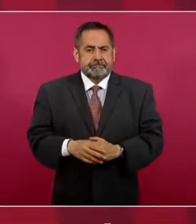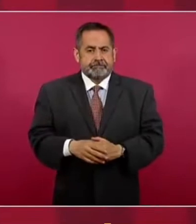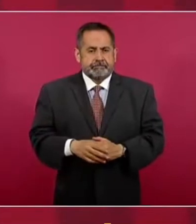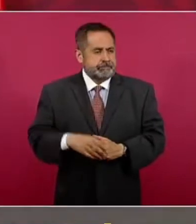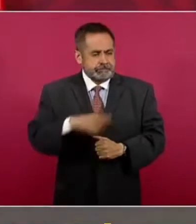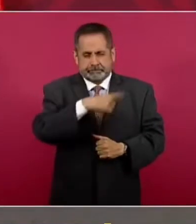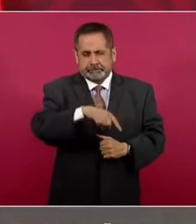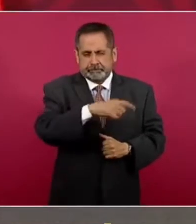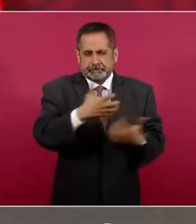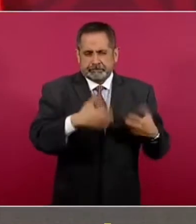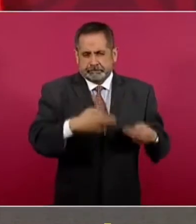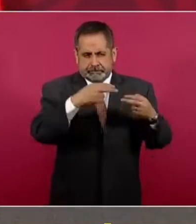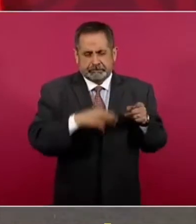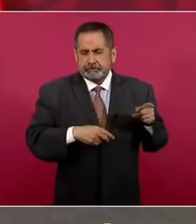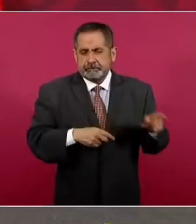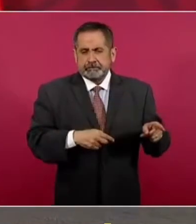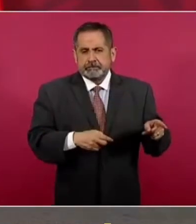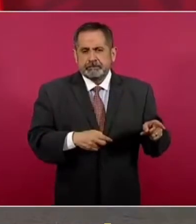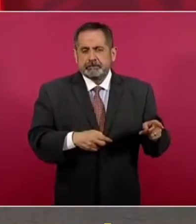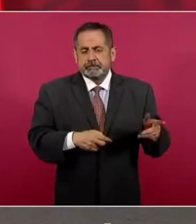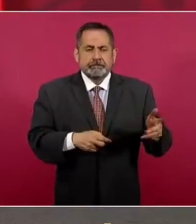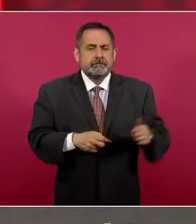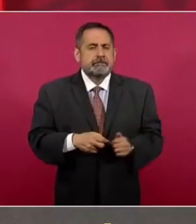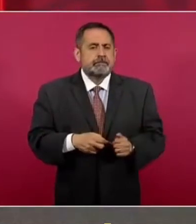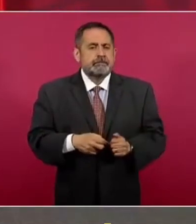Estas empresas y